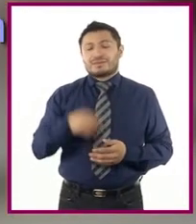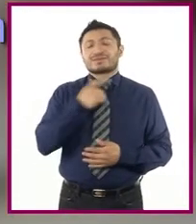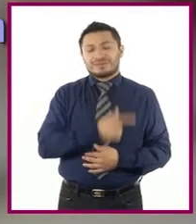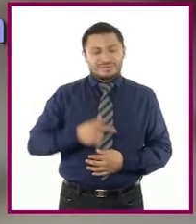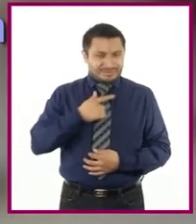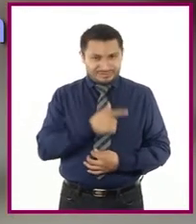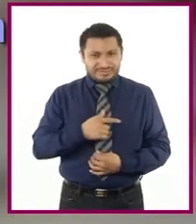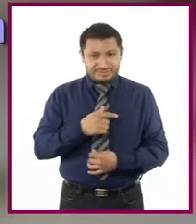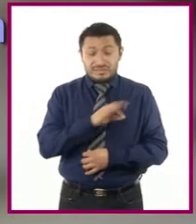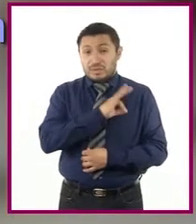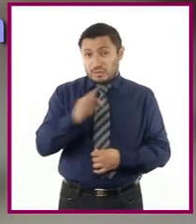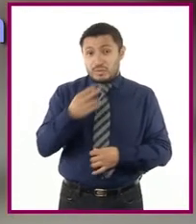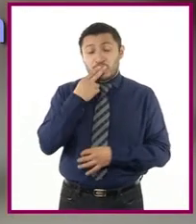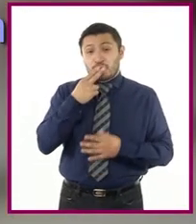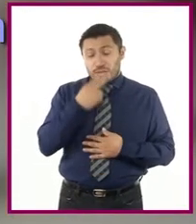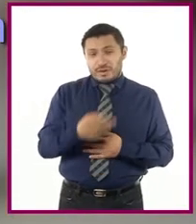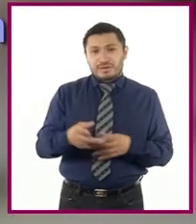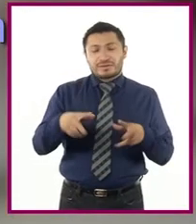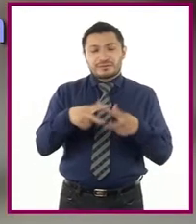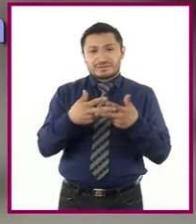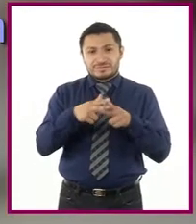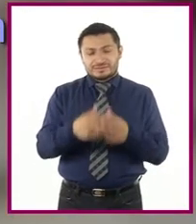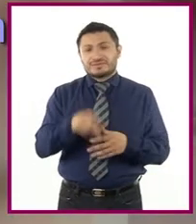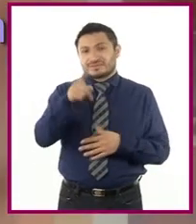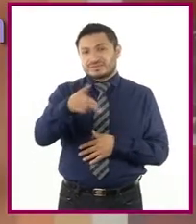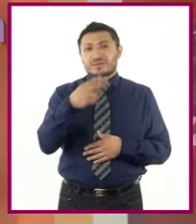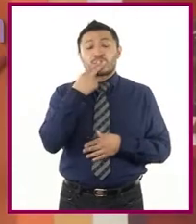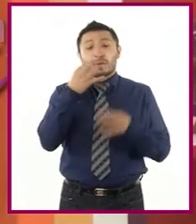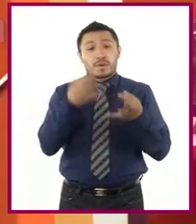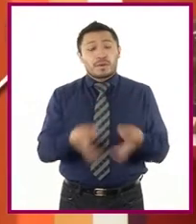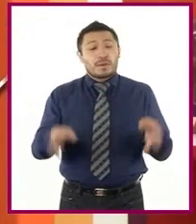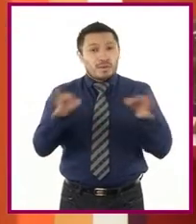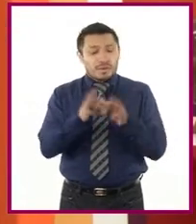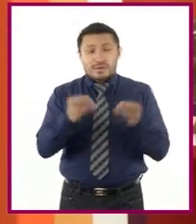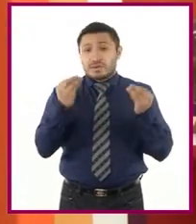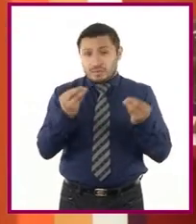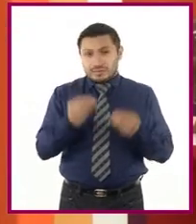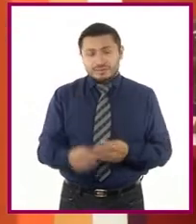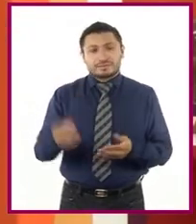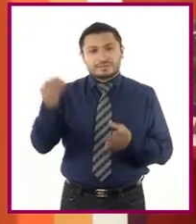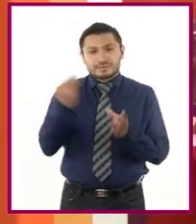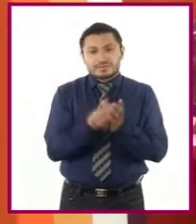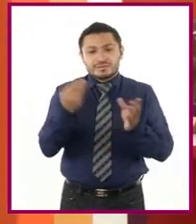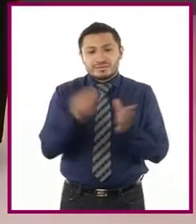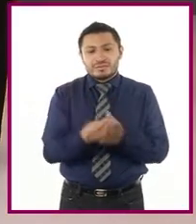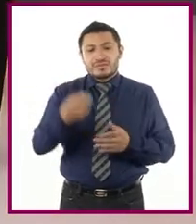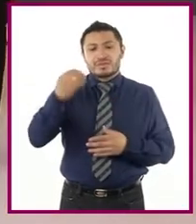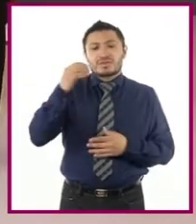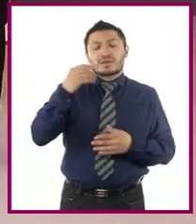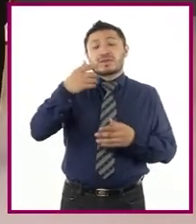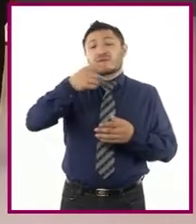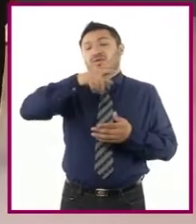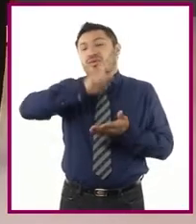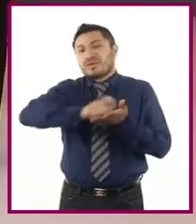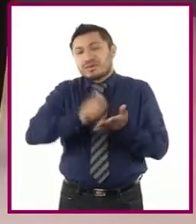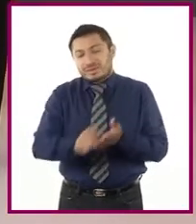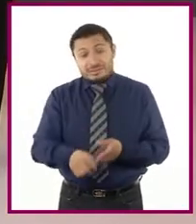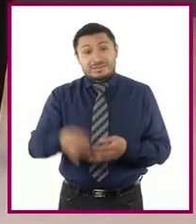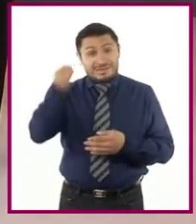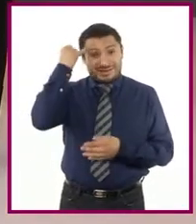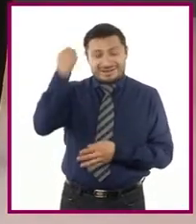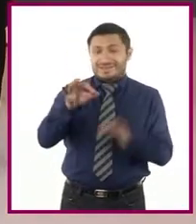gusto. Podemos utilizar un instrumento que te será muy útil, el cursograma. Excelente idea,